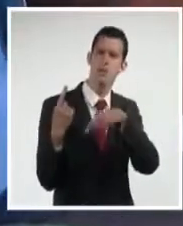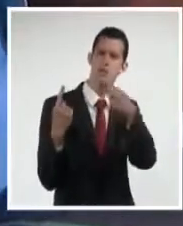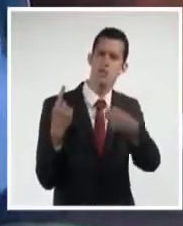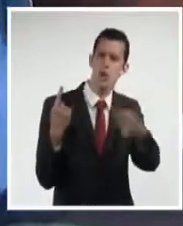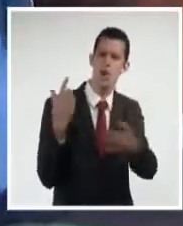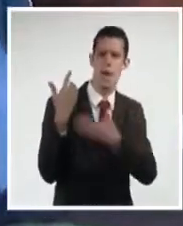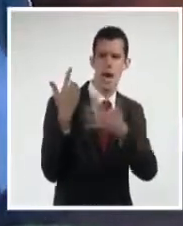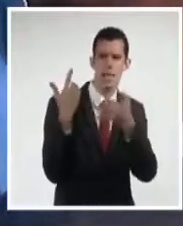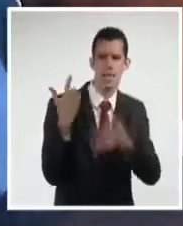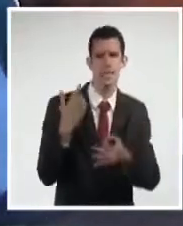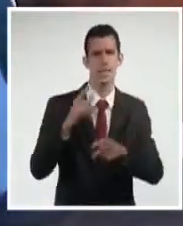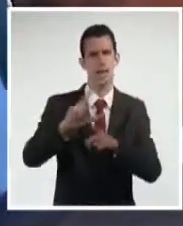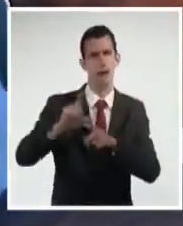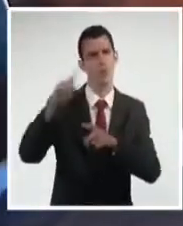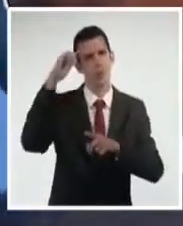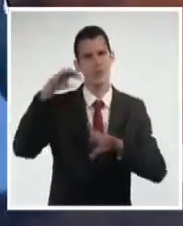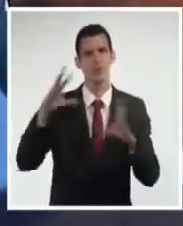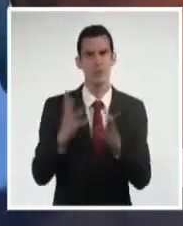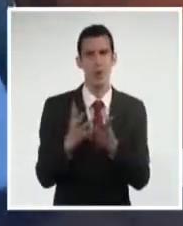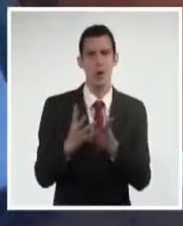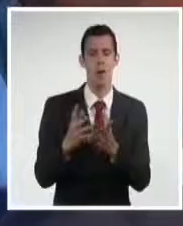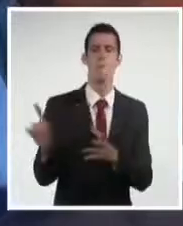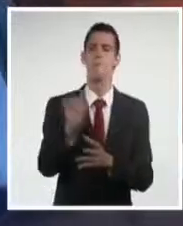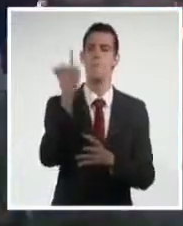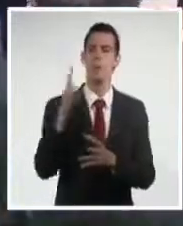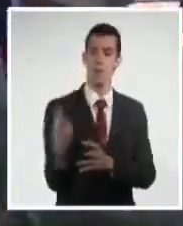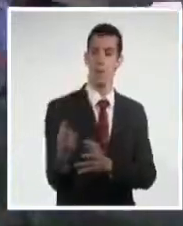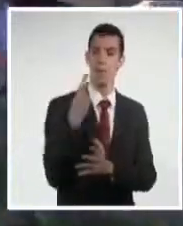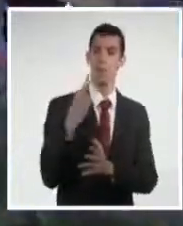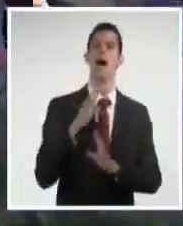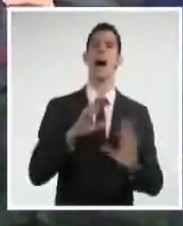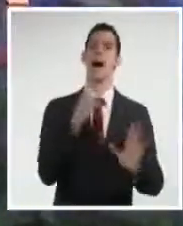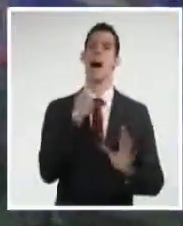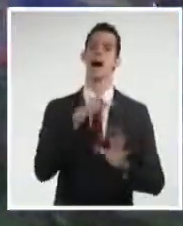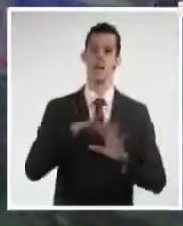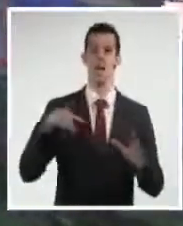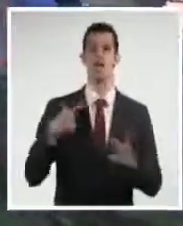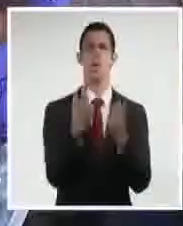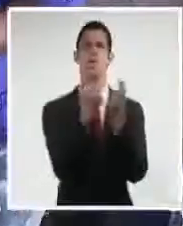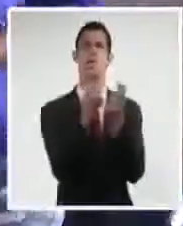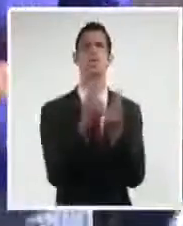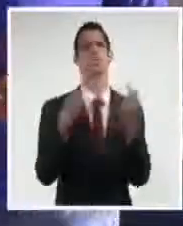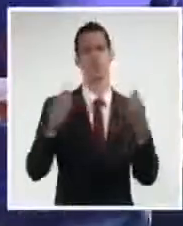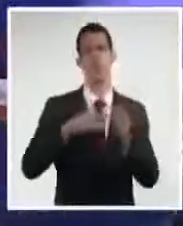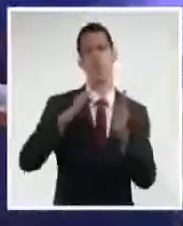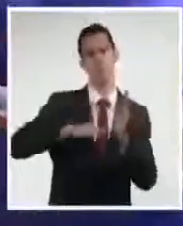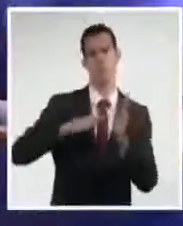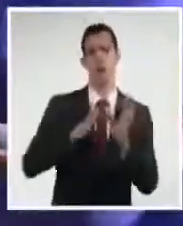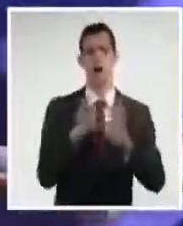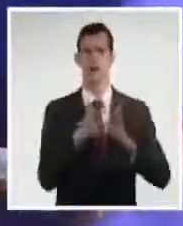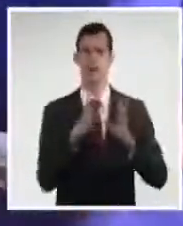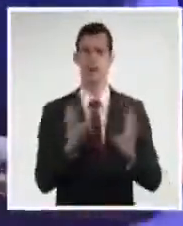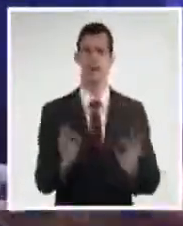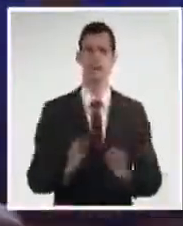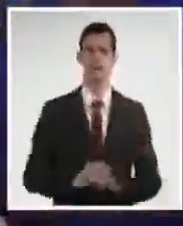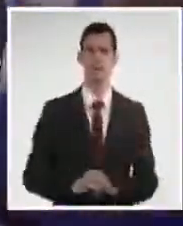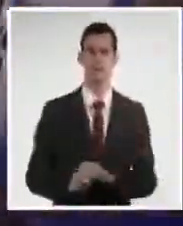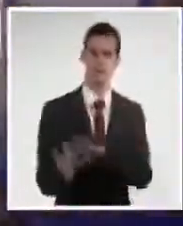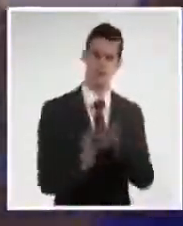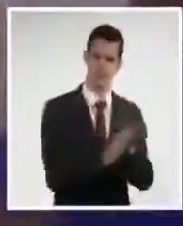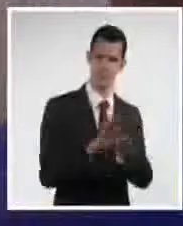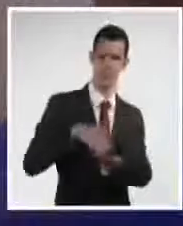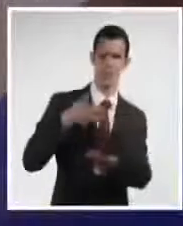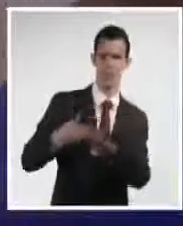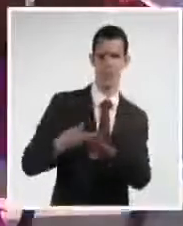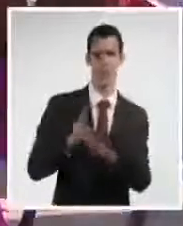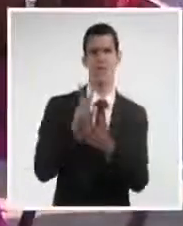que la mayoría sea directo, y ahí bajo costo y entonces bajo precio. Más tarde, el mandatario cubano hizo estancia en la comunidad El Bejerano, en